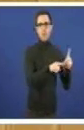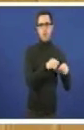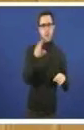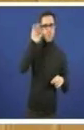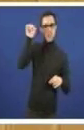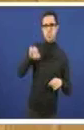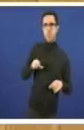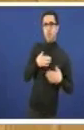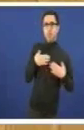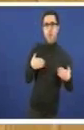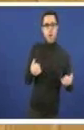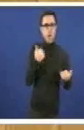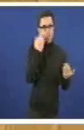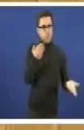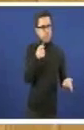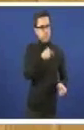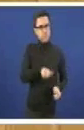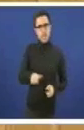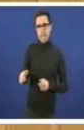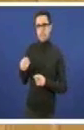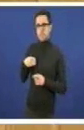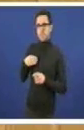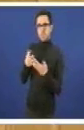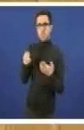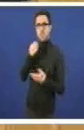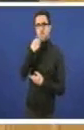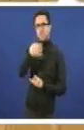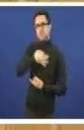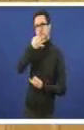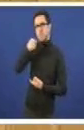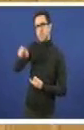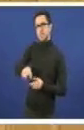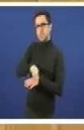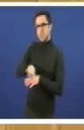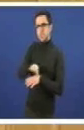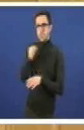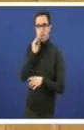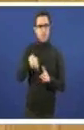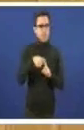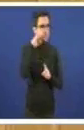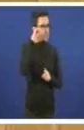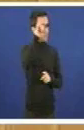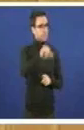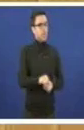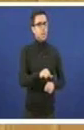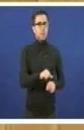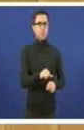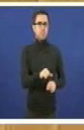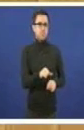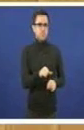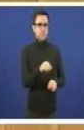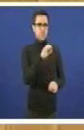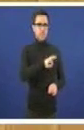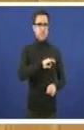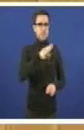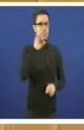o que quiso escoitar do que vio aquí a explicar a señora conselleira escoitando a señora Sestallo nos podemos dar conta que a